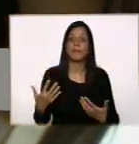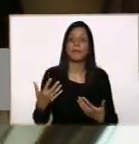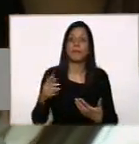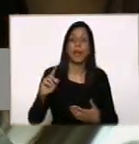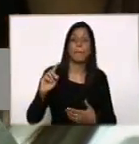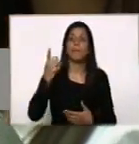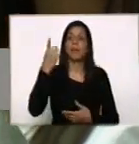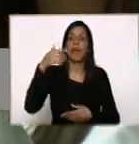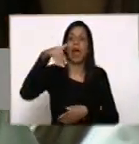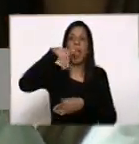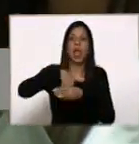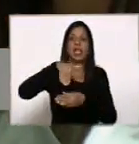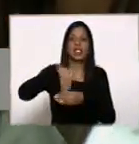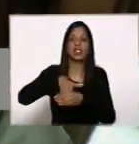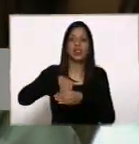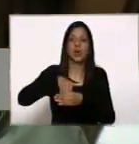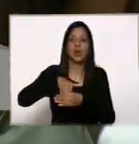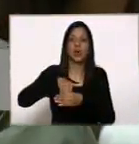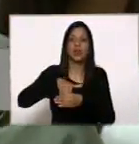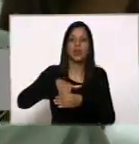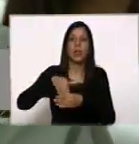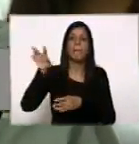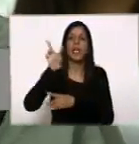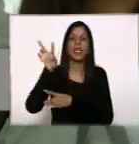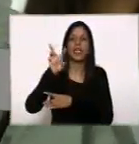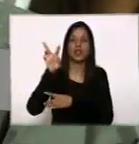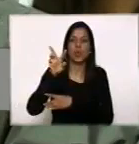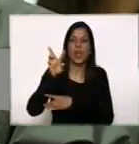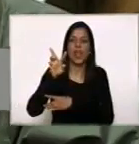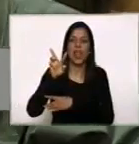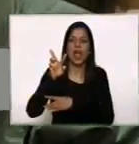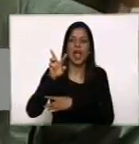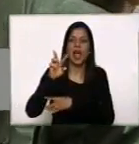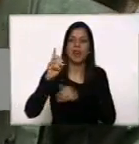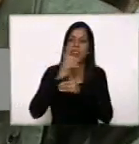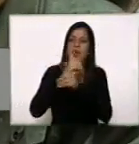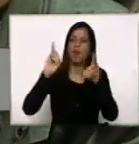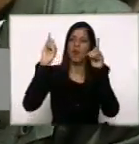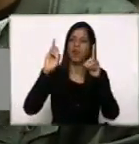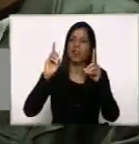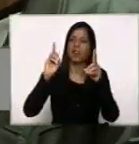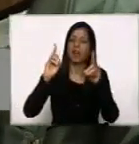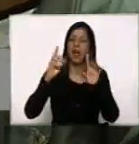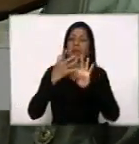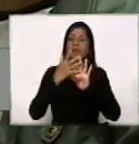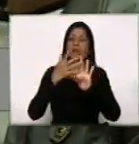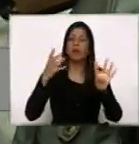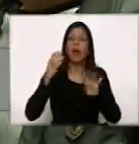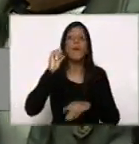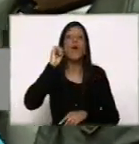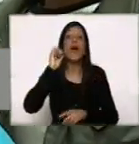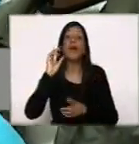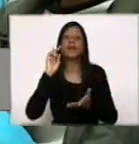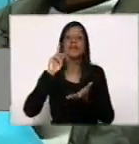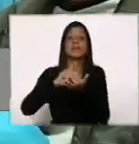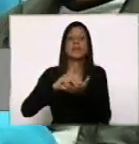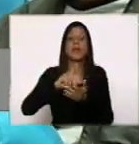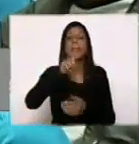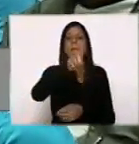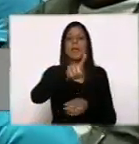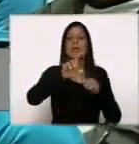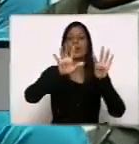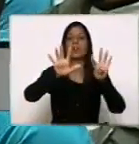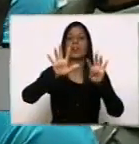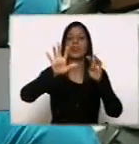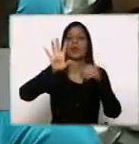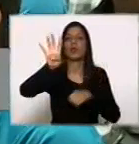la primera elección o el primer sufragio universal, directo y secreto, con participación de la mujer venezolana, fue en